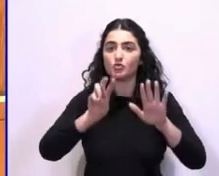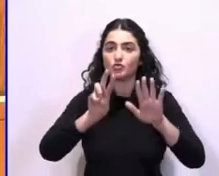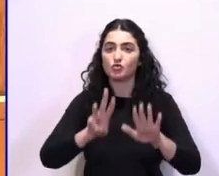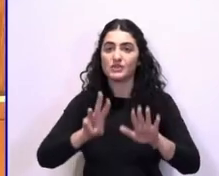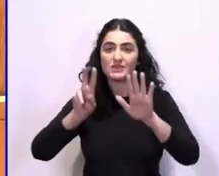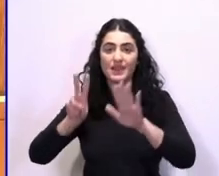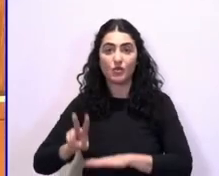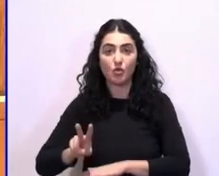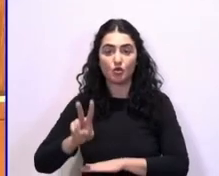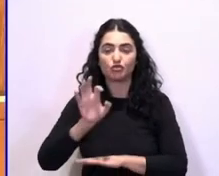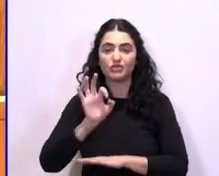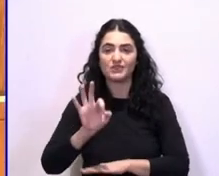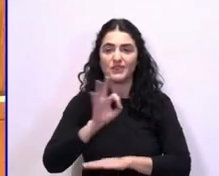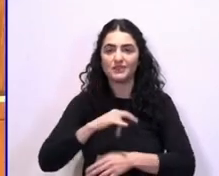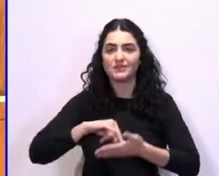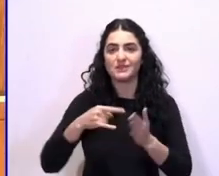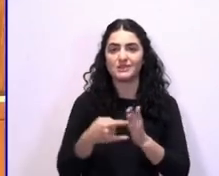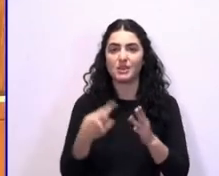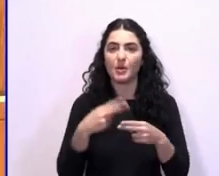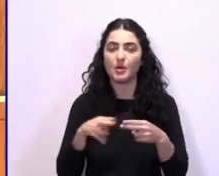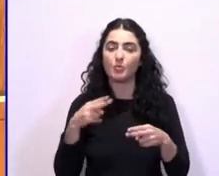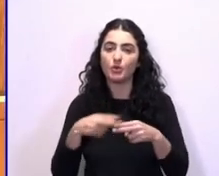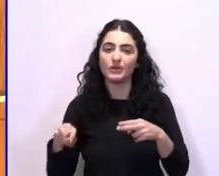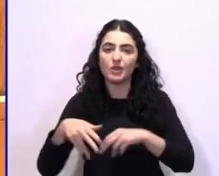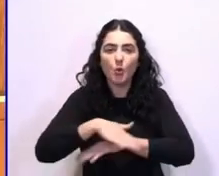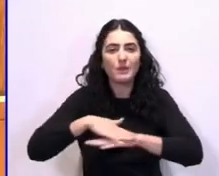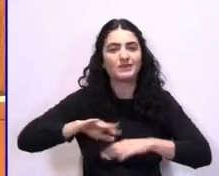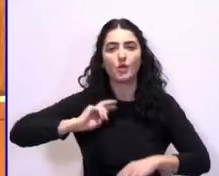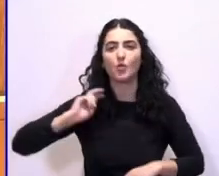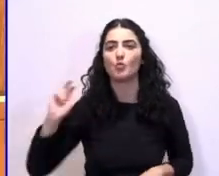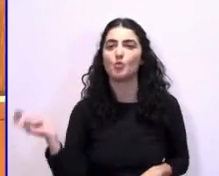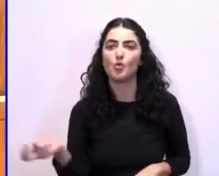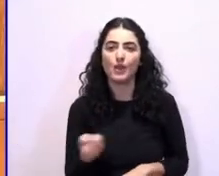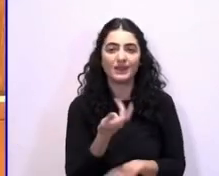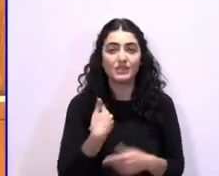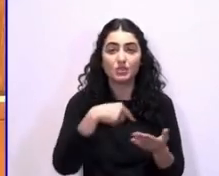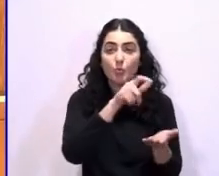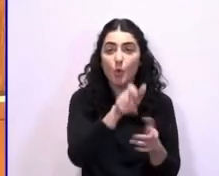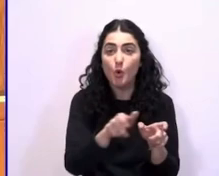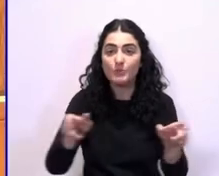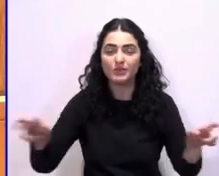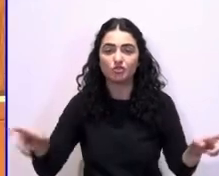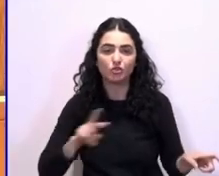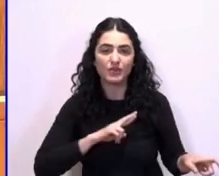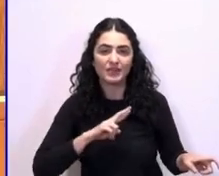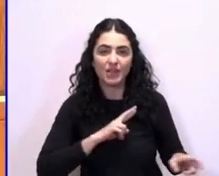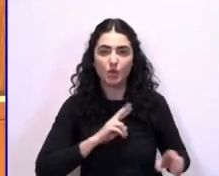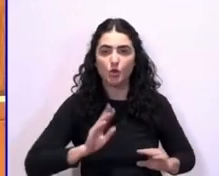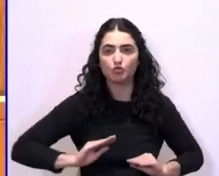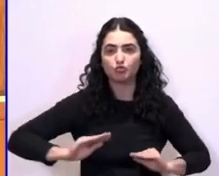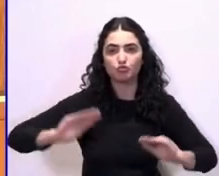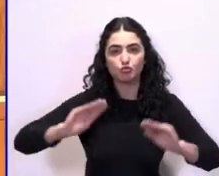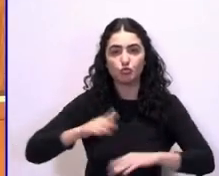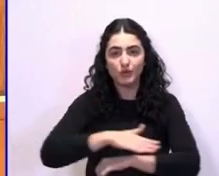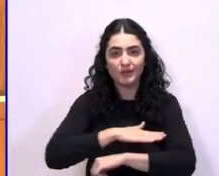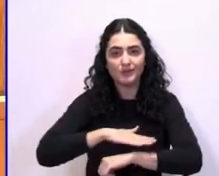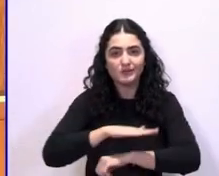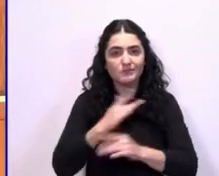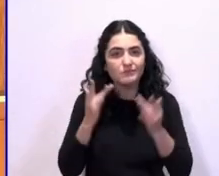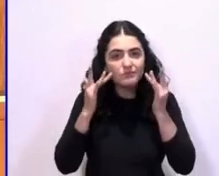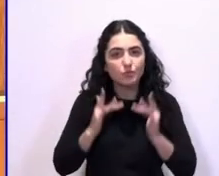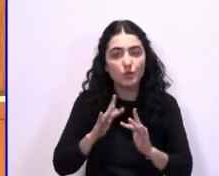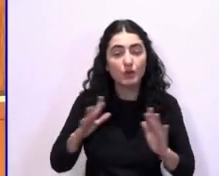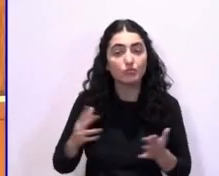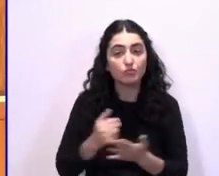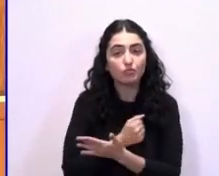político basado en el pluralismo, la libertad ideológica y religiosa de los individuos y la confesionalidad del Estado, todas las instituciones públicas